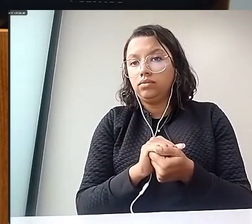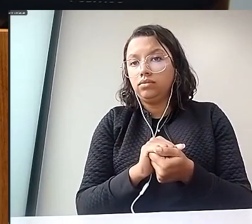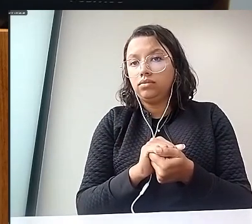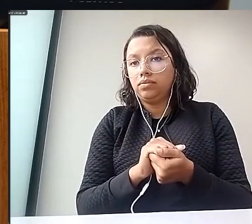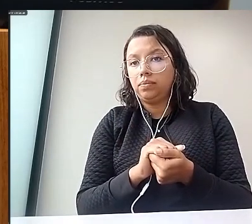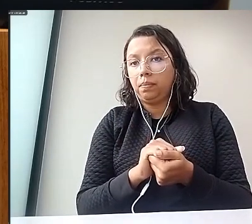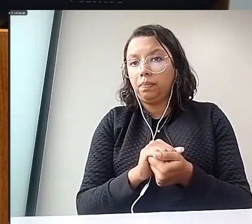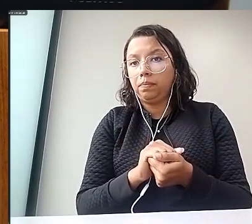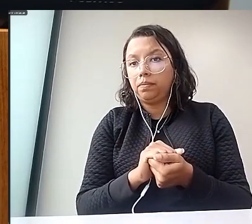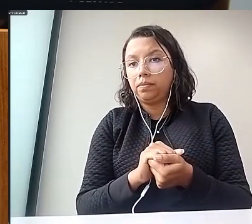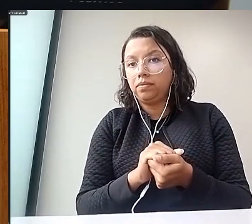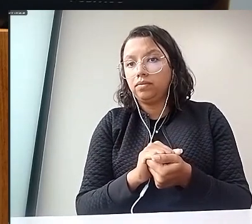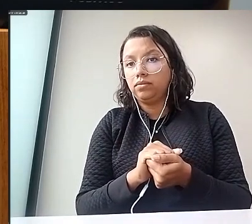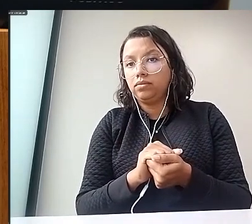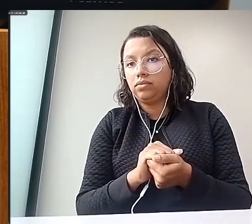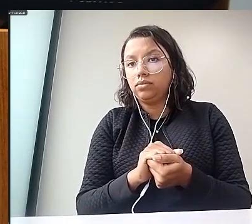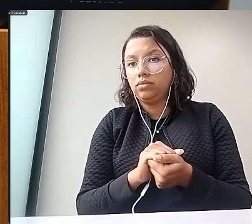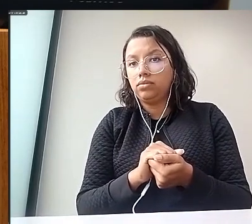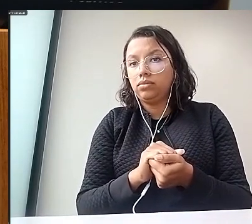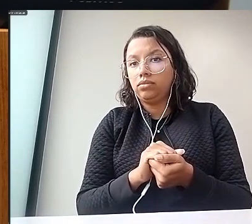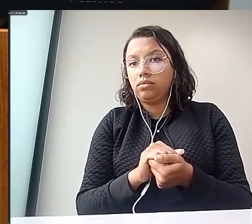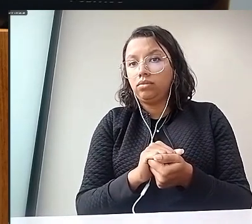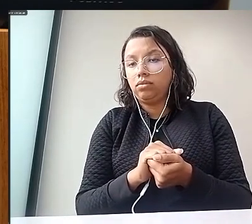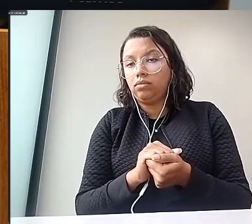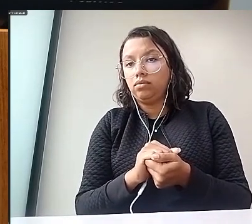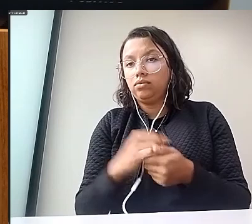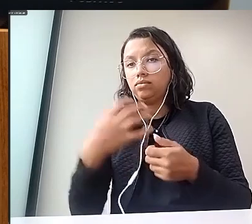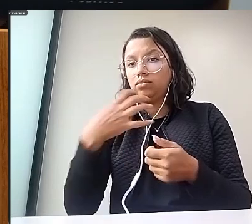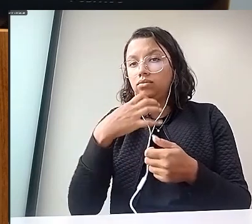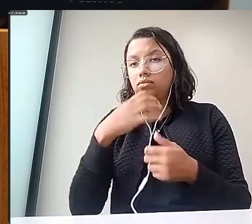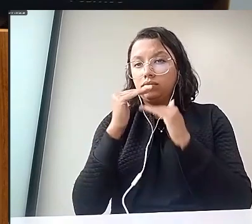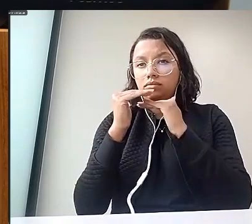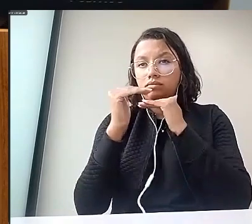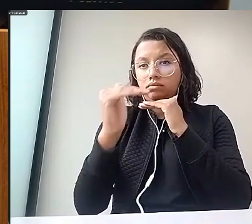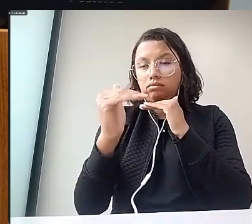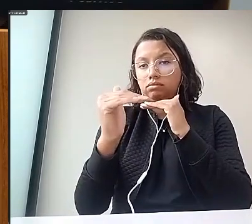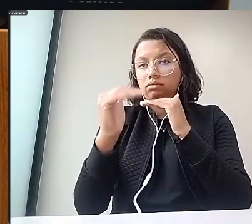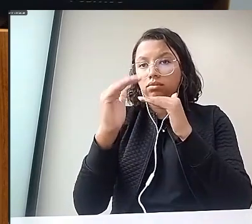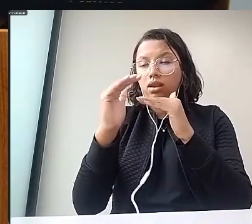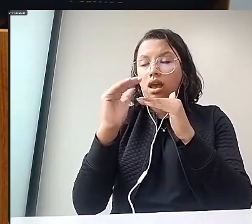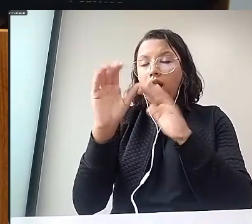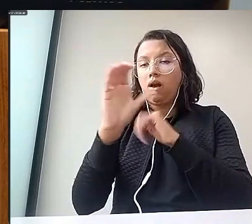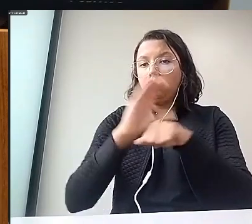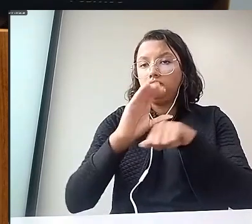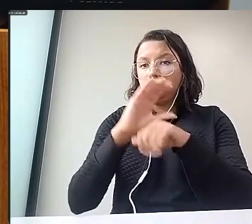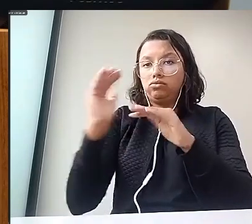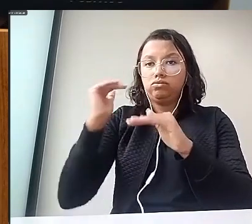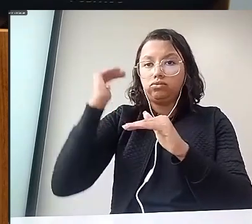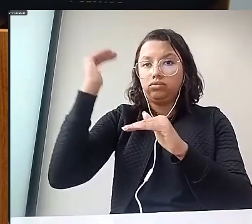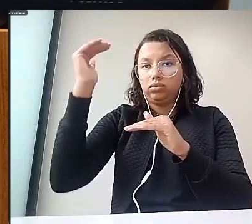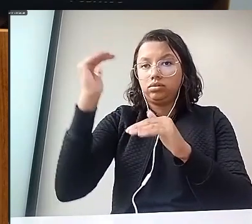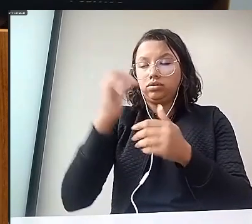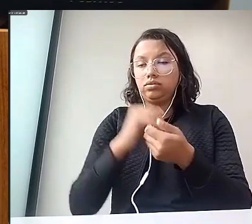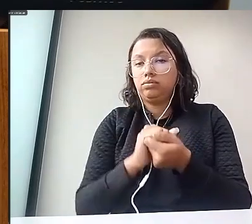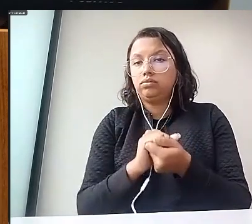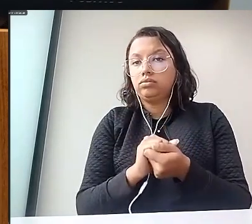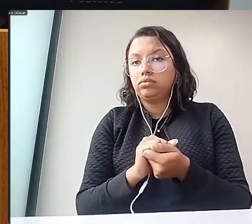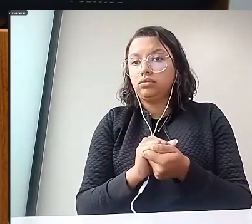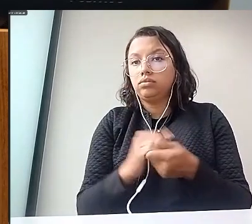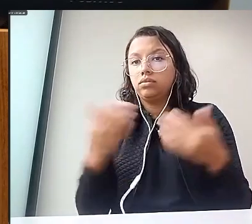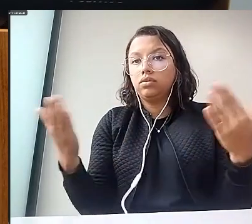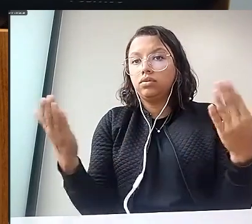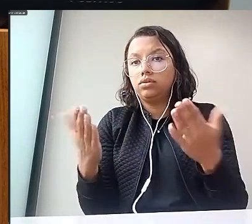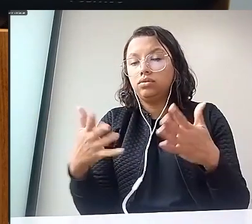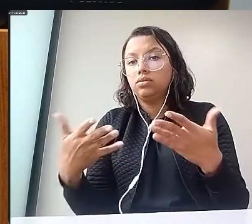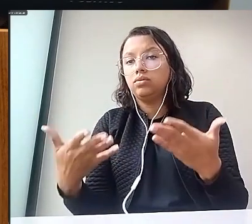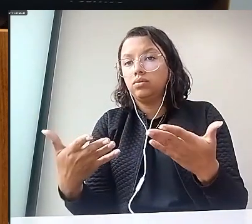supuestamente de un valor con un rango constitucional superior, era mucho más débil. Y eso condujo a